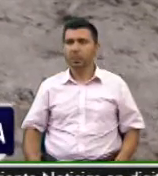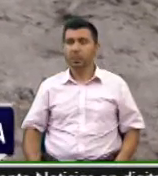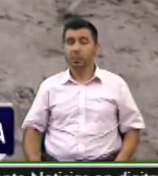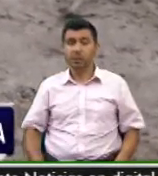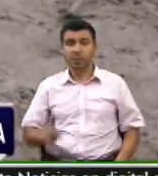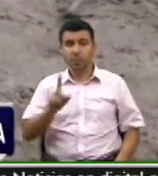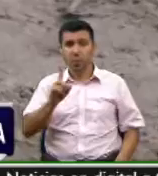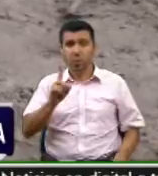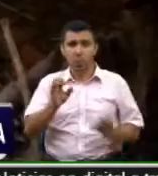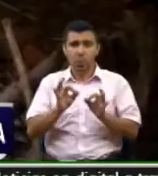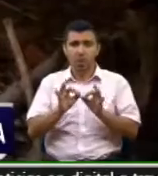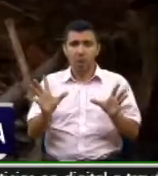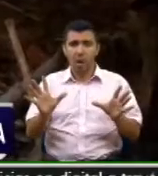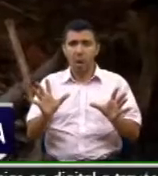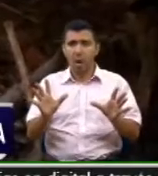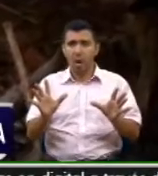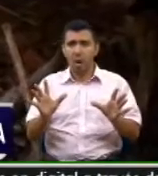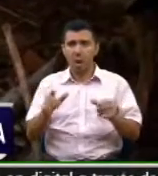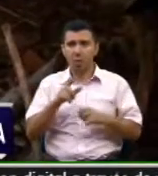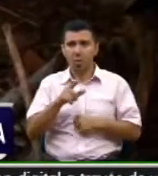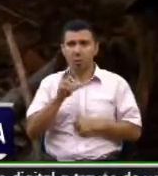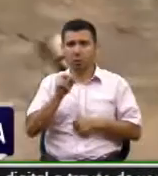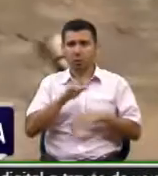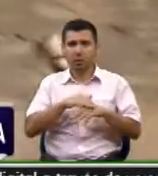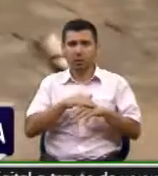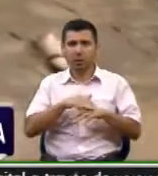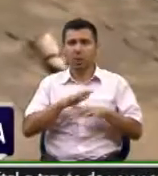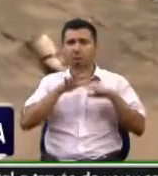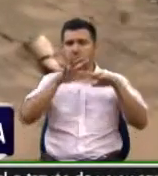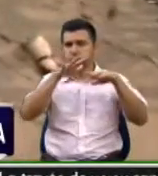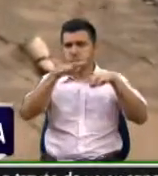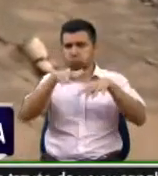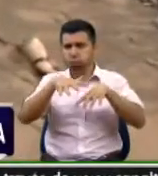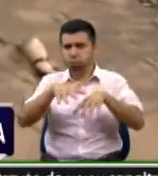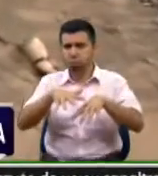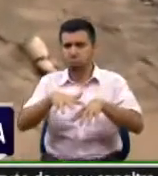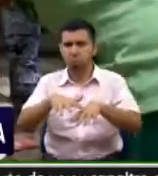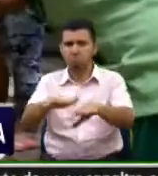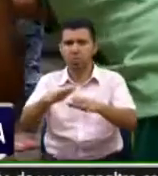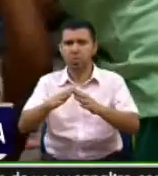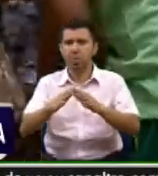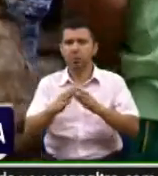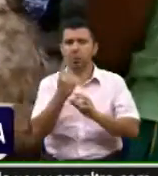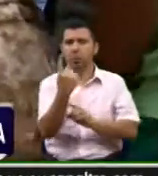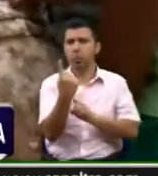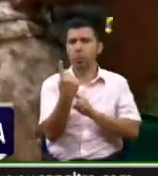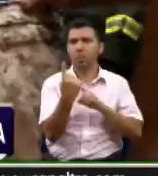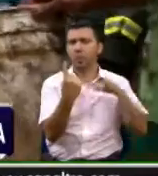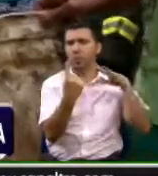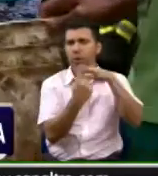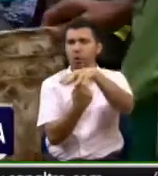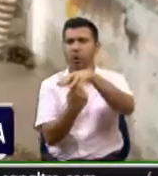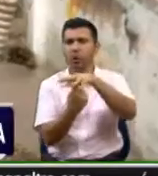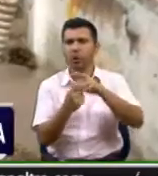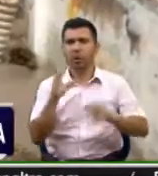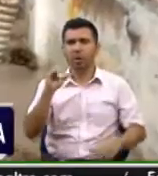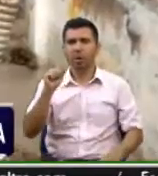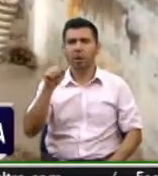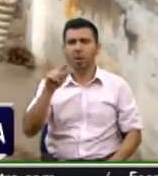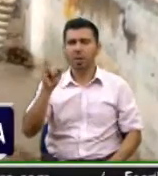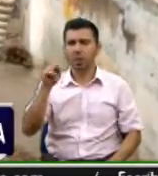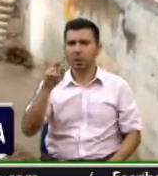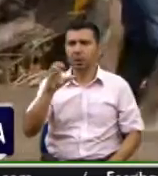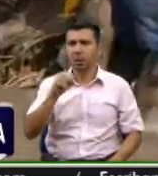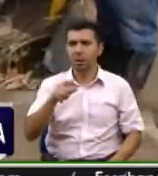Un milagro no permitió que la avalancha de la quebrada Guayanes cobrara una víctima en la vereda Casiano de Florida Blanca. Esta